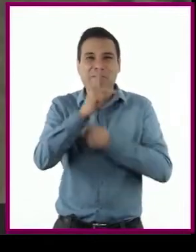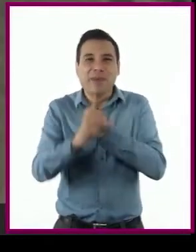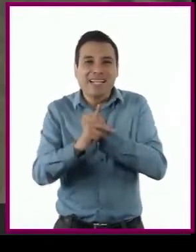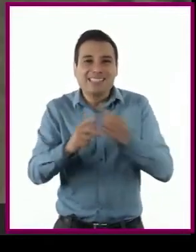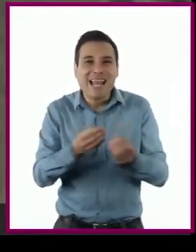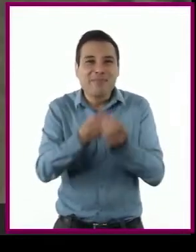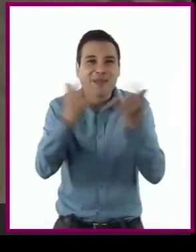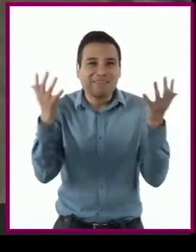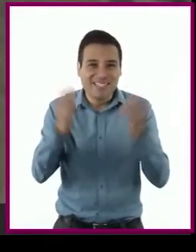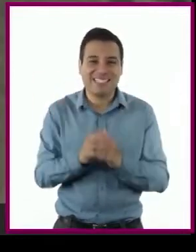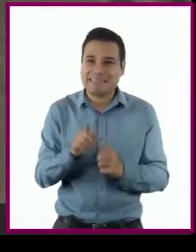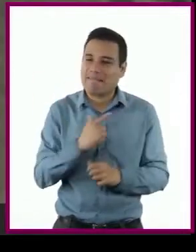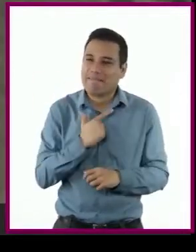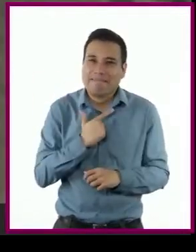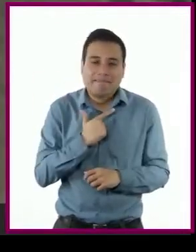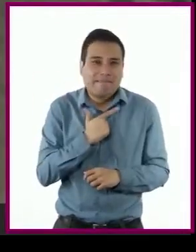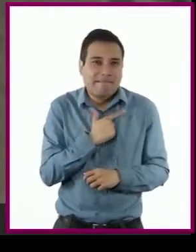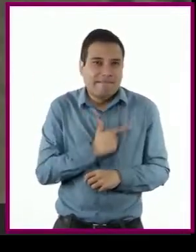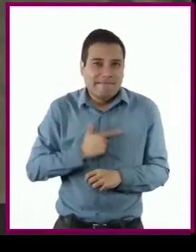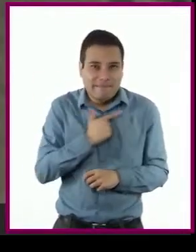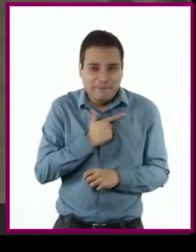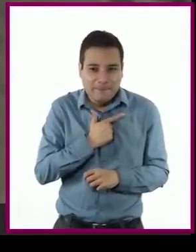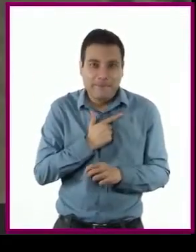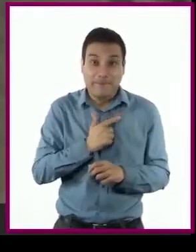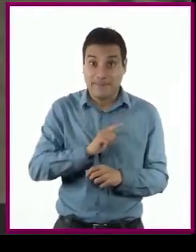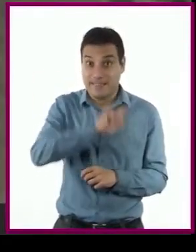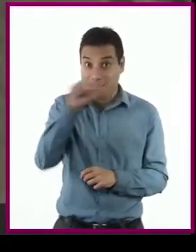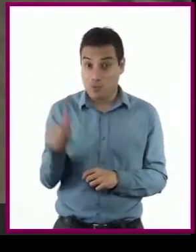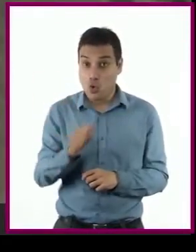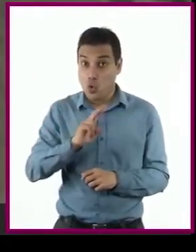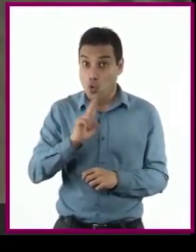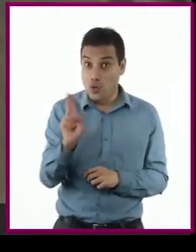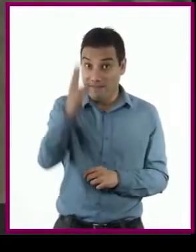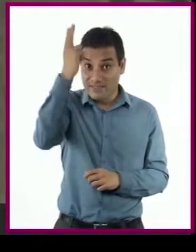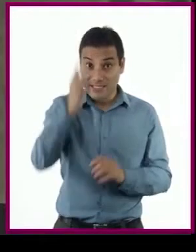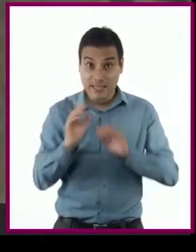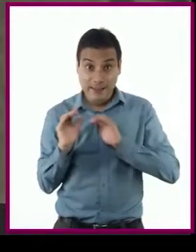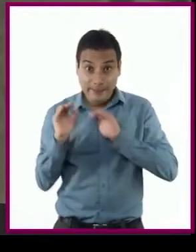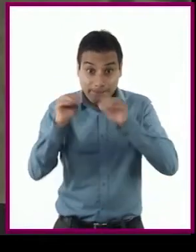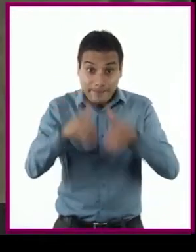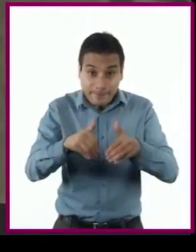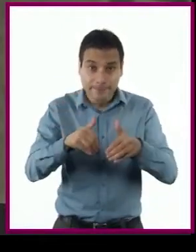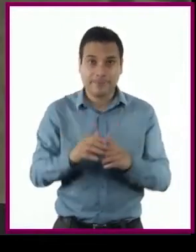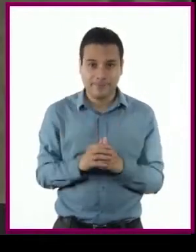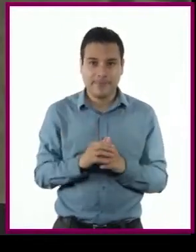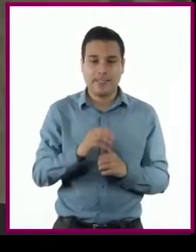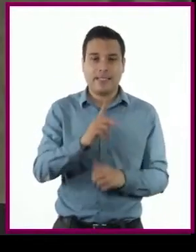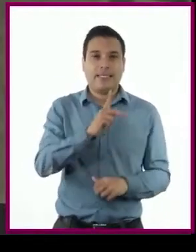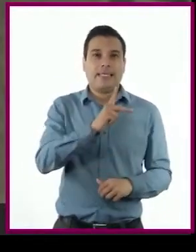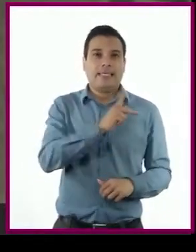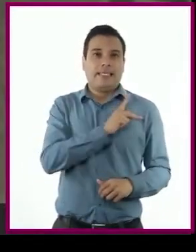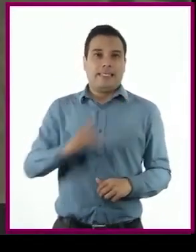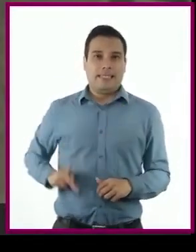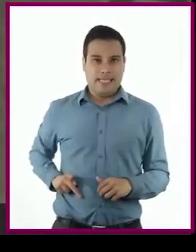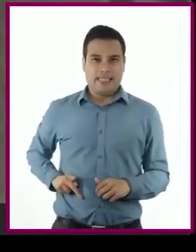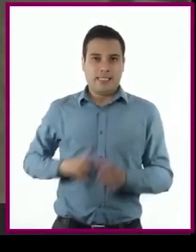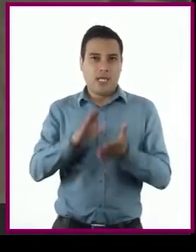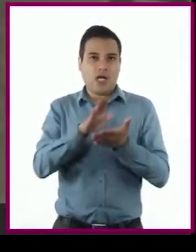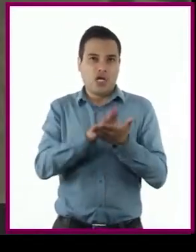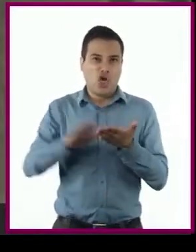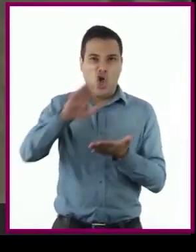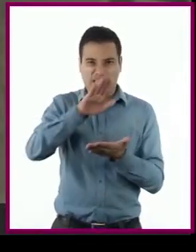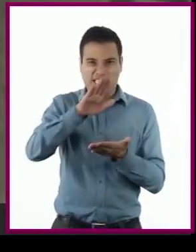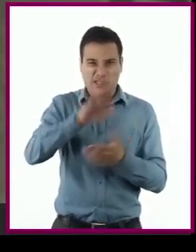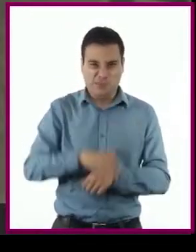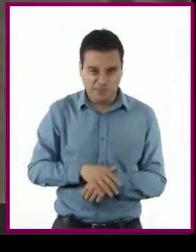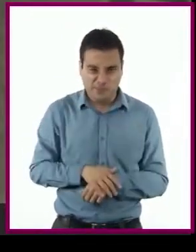Carroll. Pero no fue sino hasta la universidad, en el King's College of Cambridge, cuando encontré